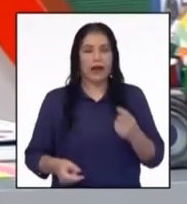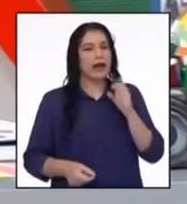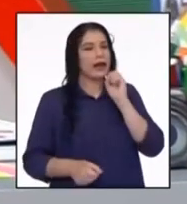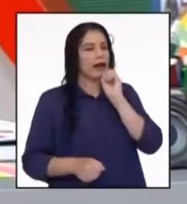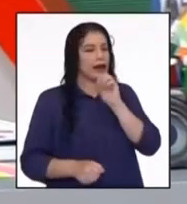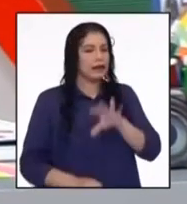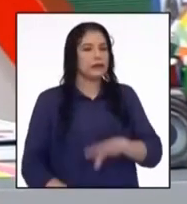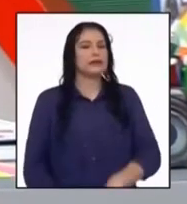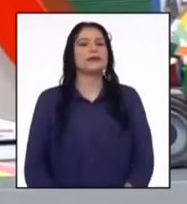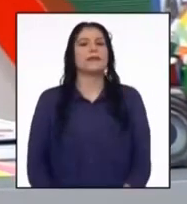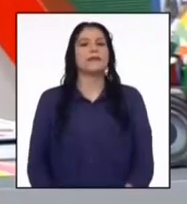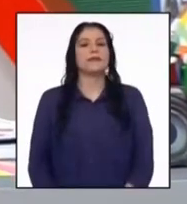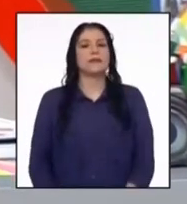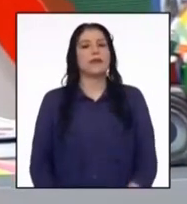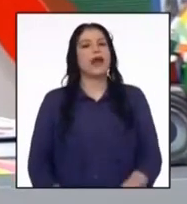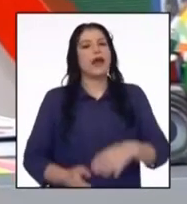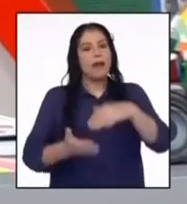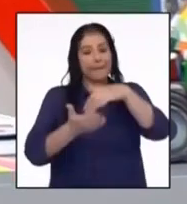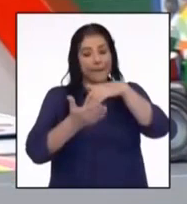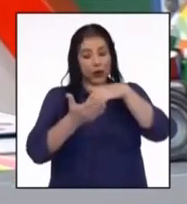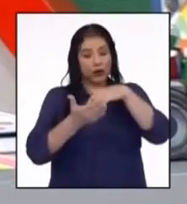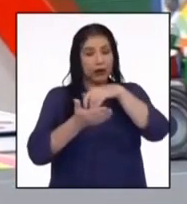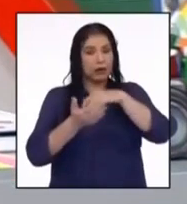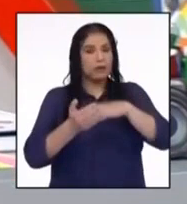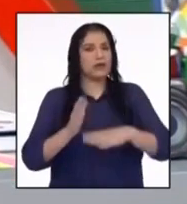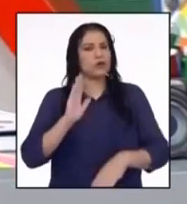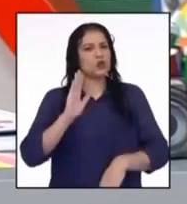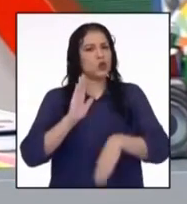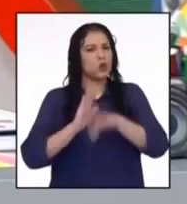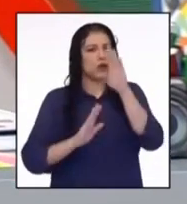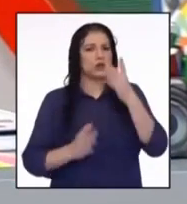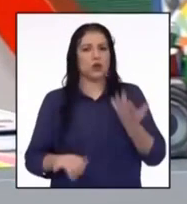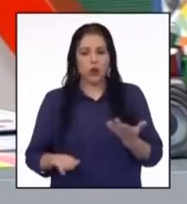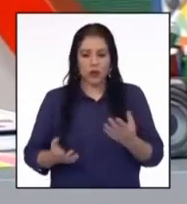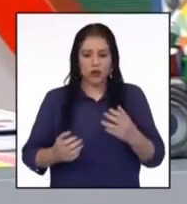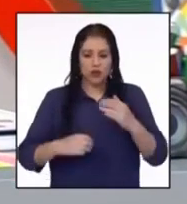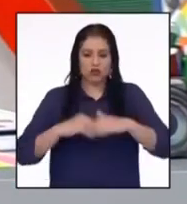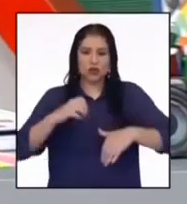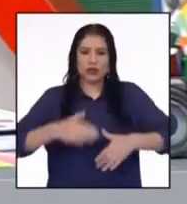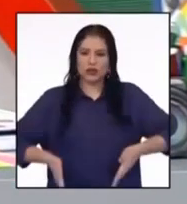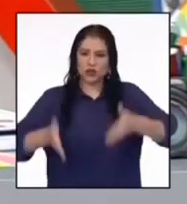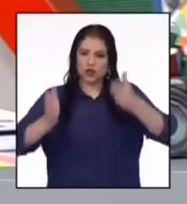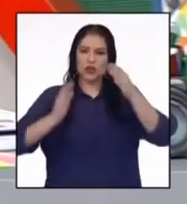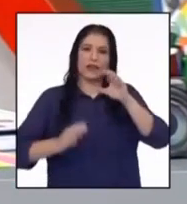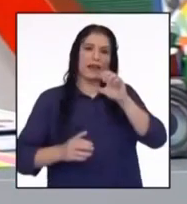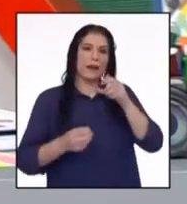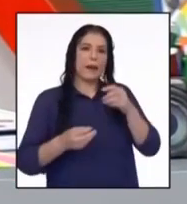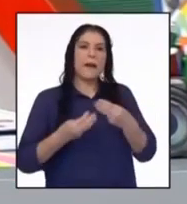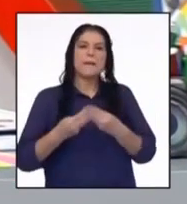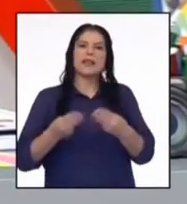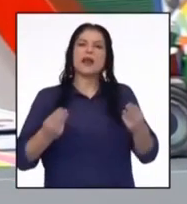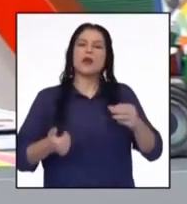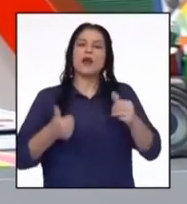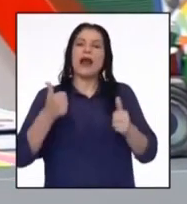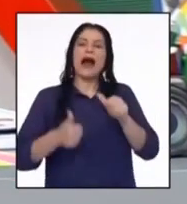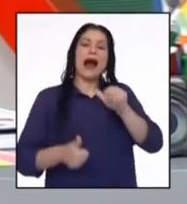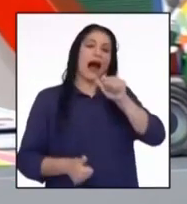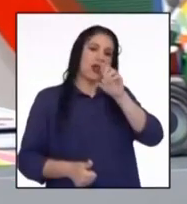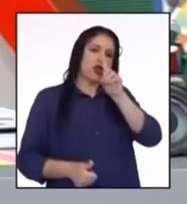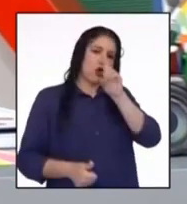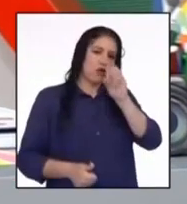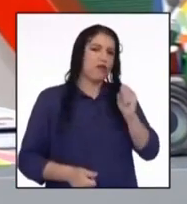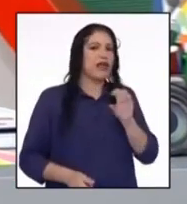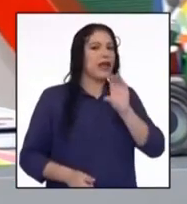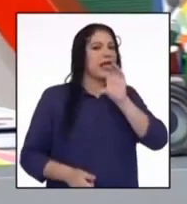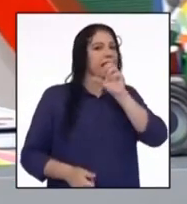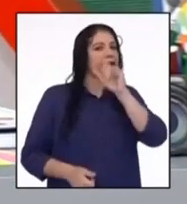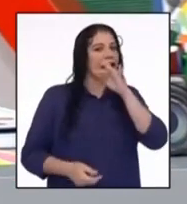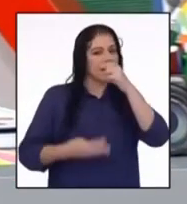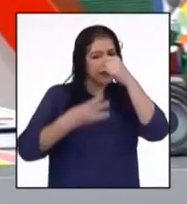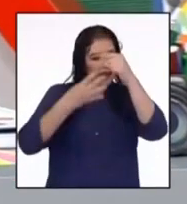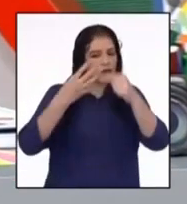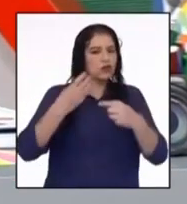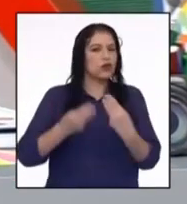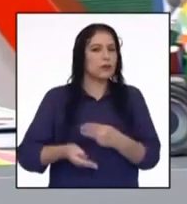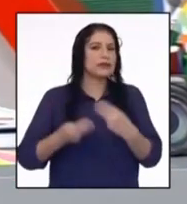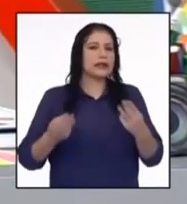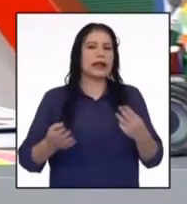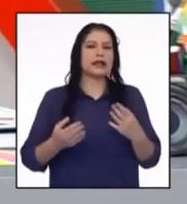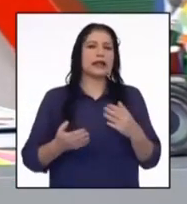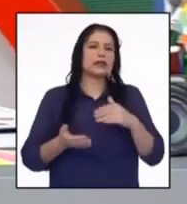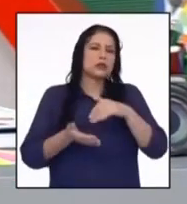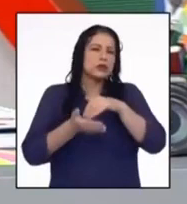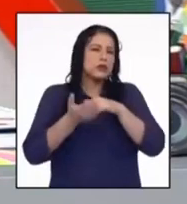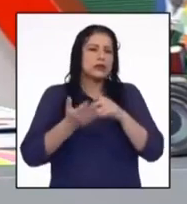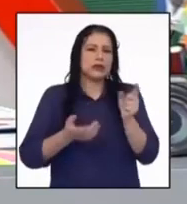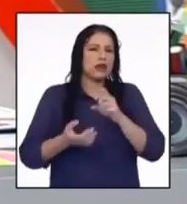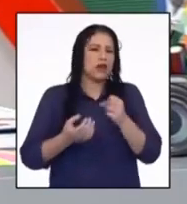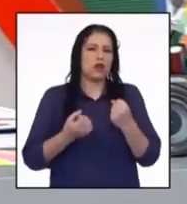dice, hay vulnerabilidad muy alta cuando son estructuras de adobe, caña y otros materiales de menor